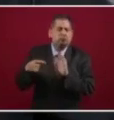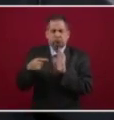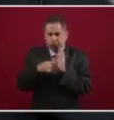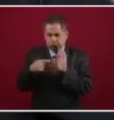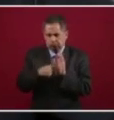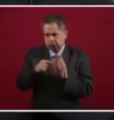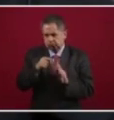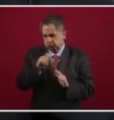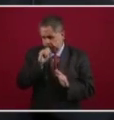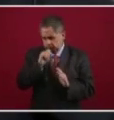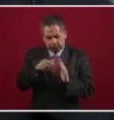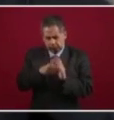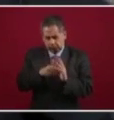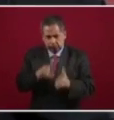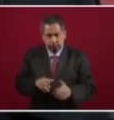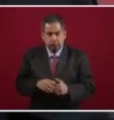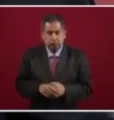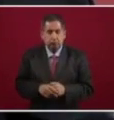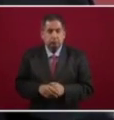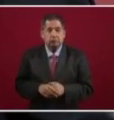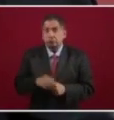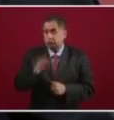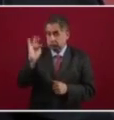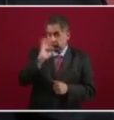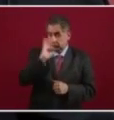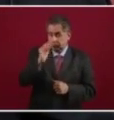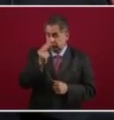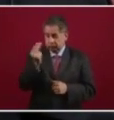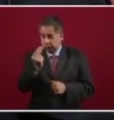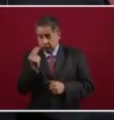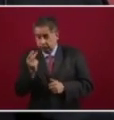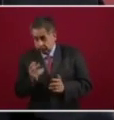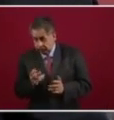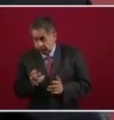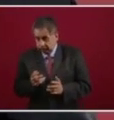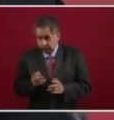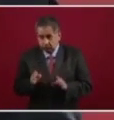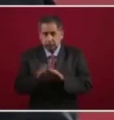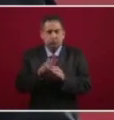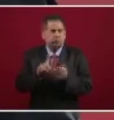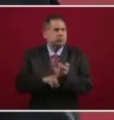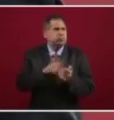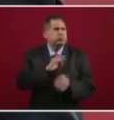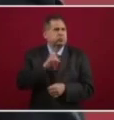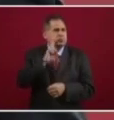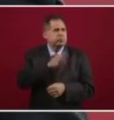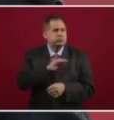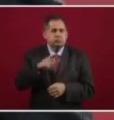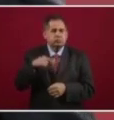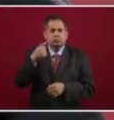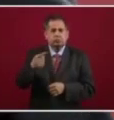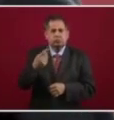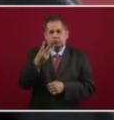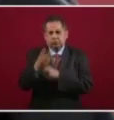que si hace falta, a mediados del